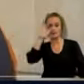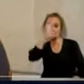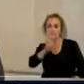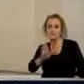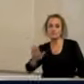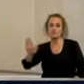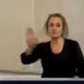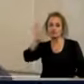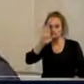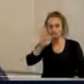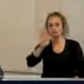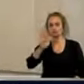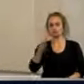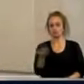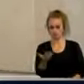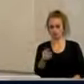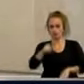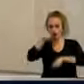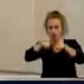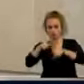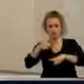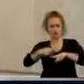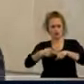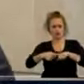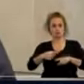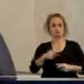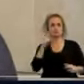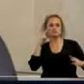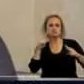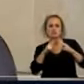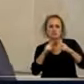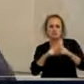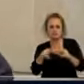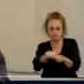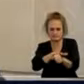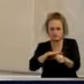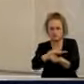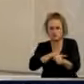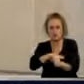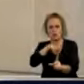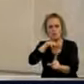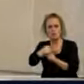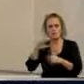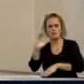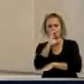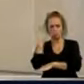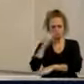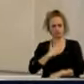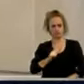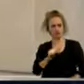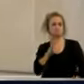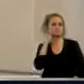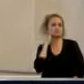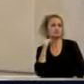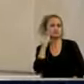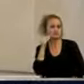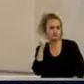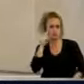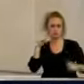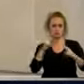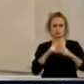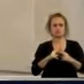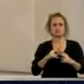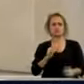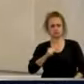que conozca este país como yo lo conozco que conozca las tragedias del pueblo colombiano como yo las conozco que conozca el